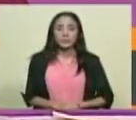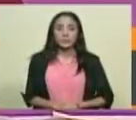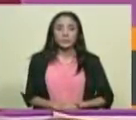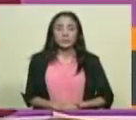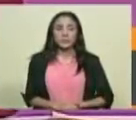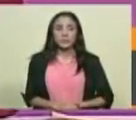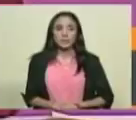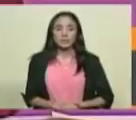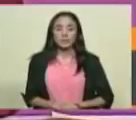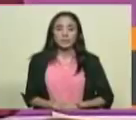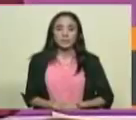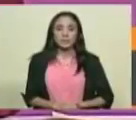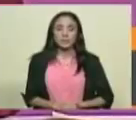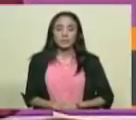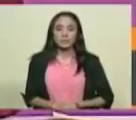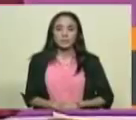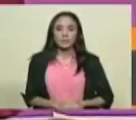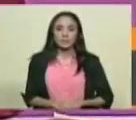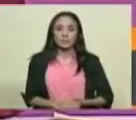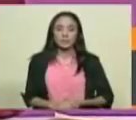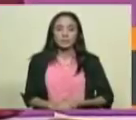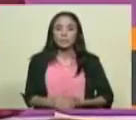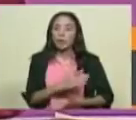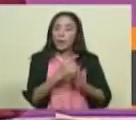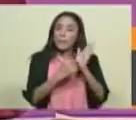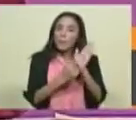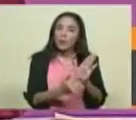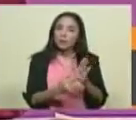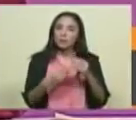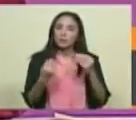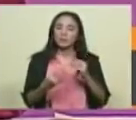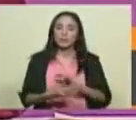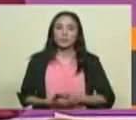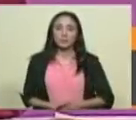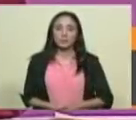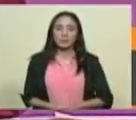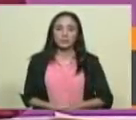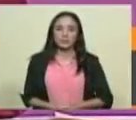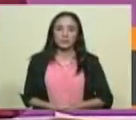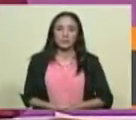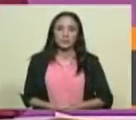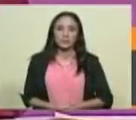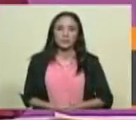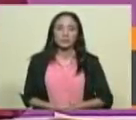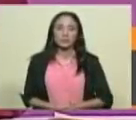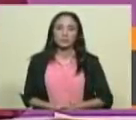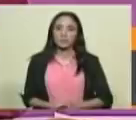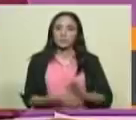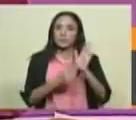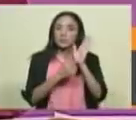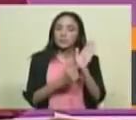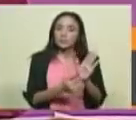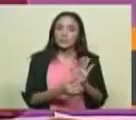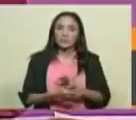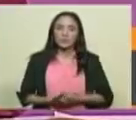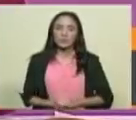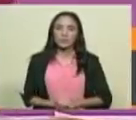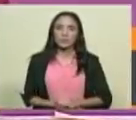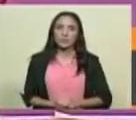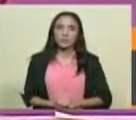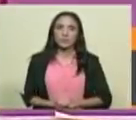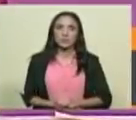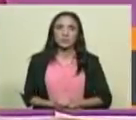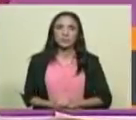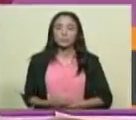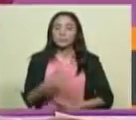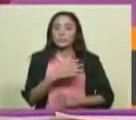preludio que demuestra que es posible construir algo nuevo.